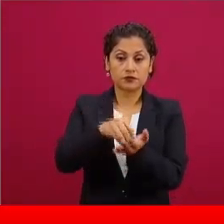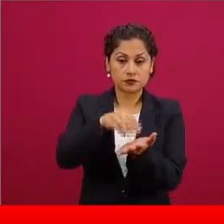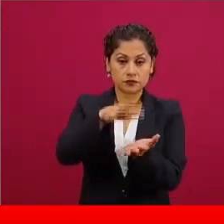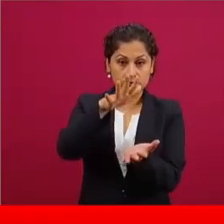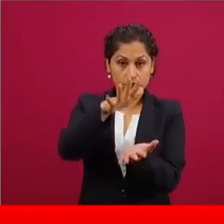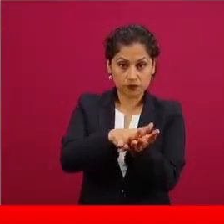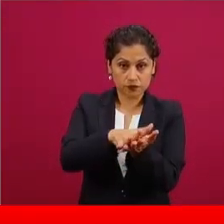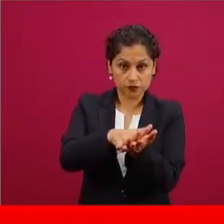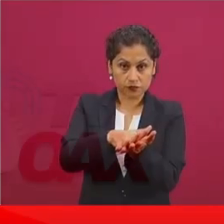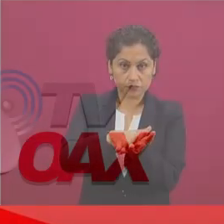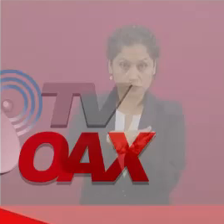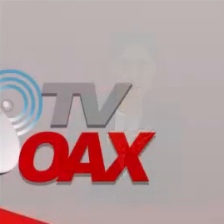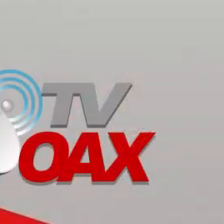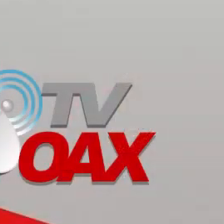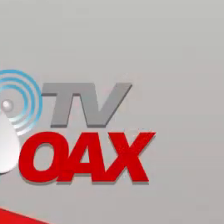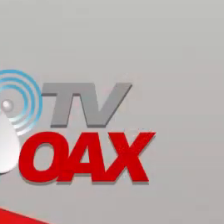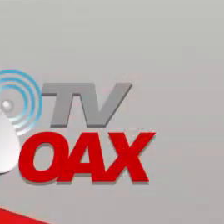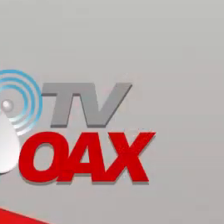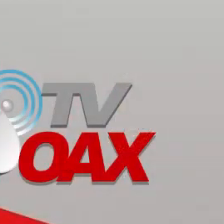hoy mismo